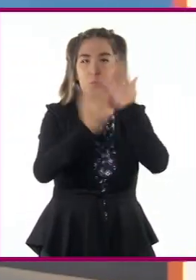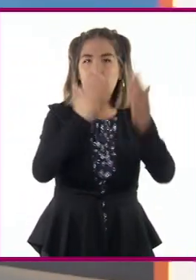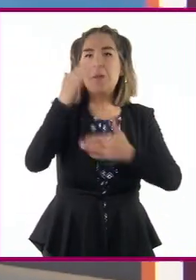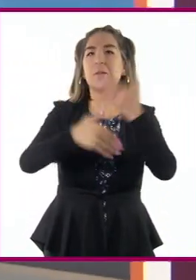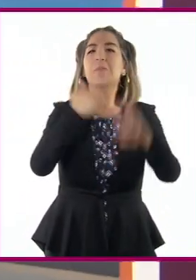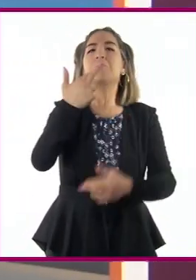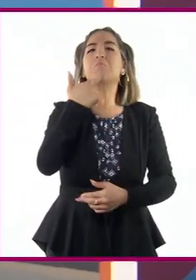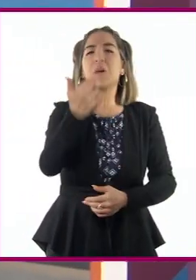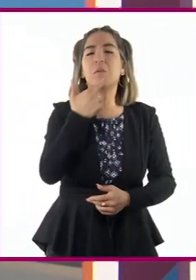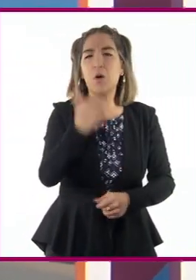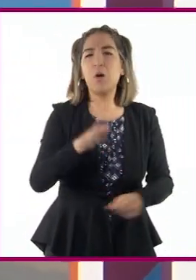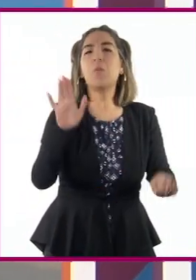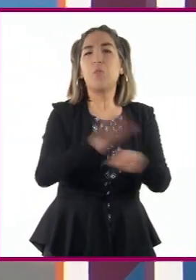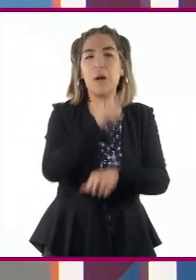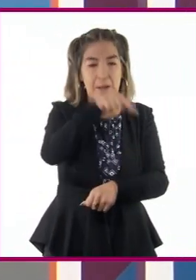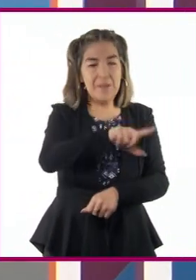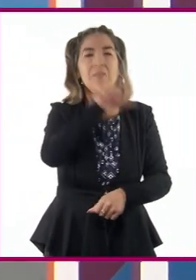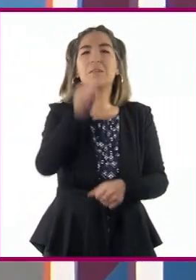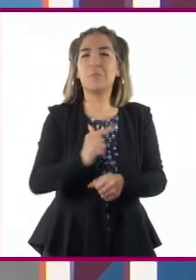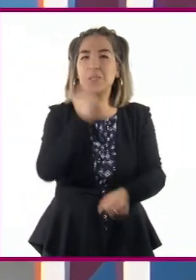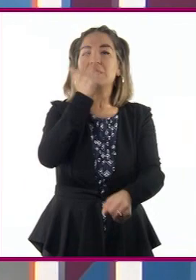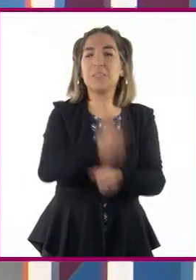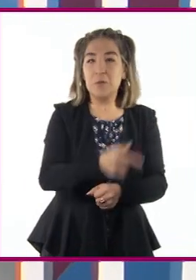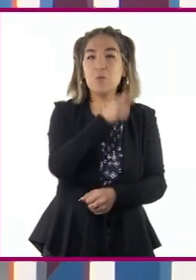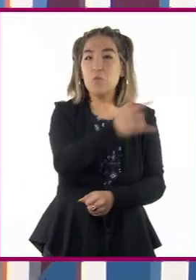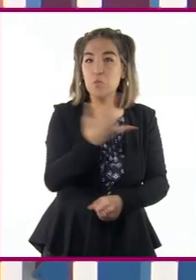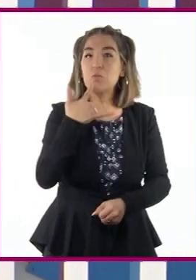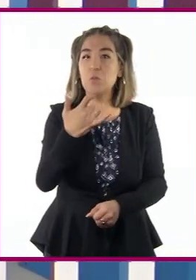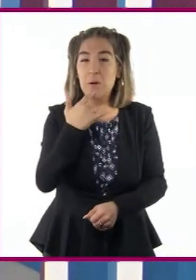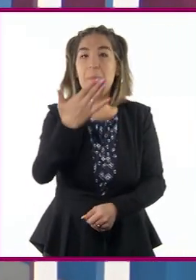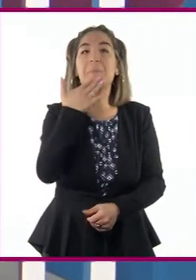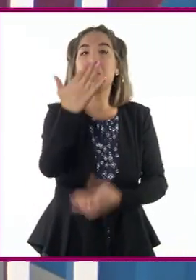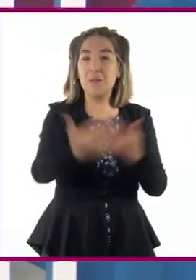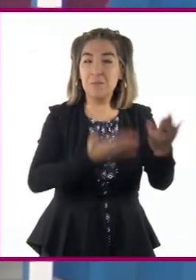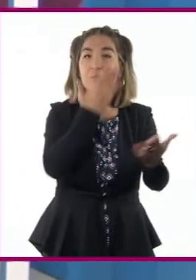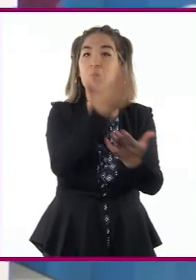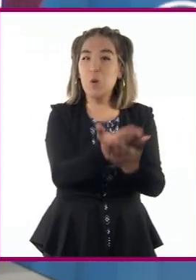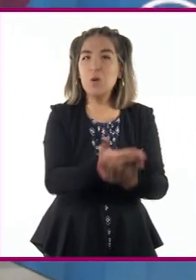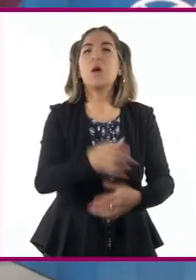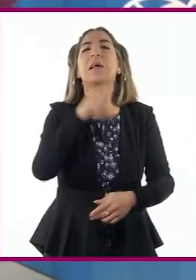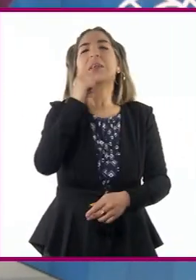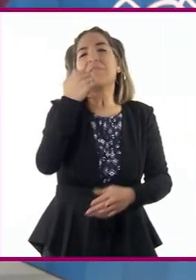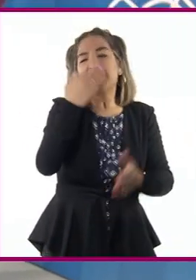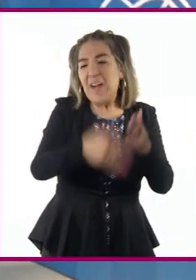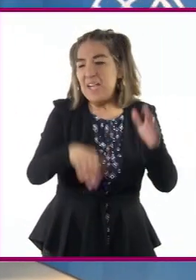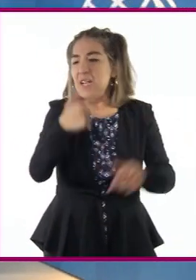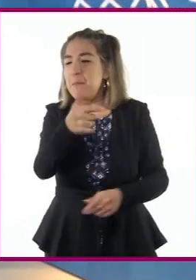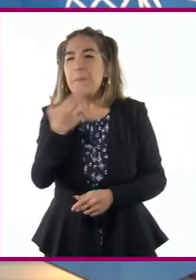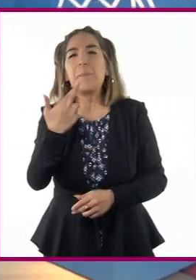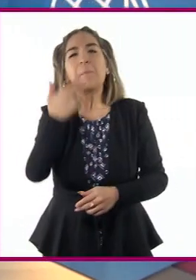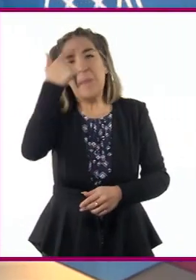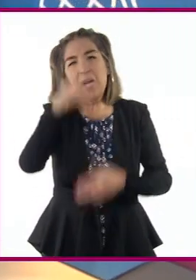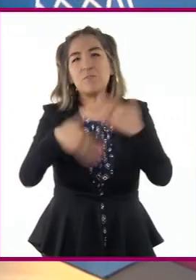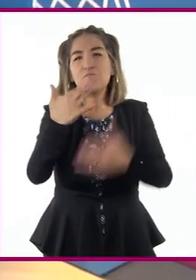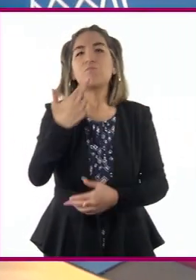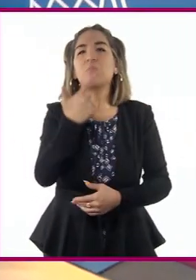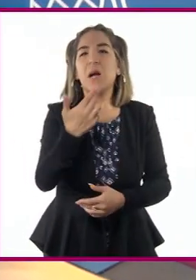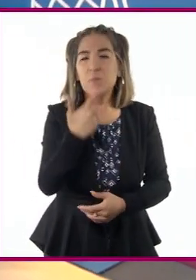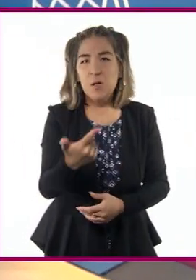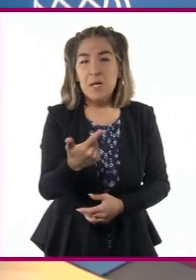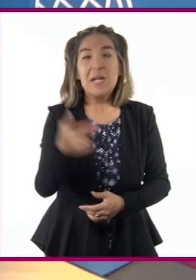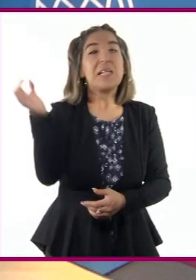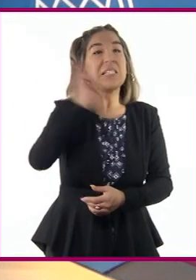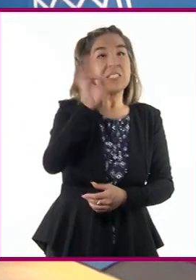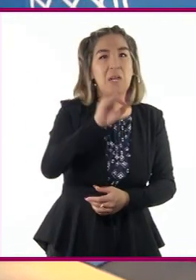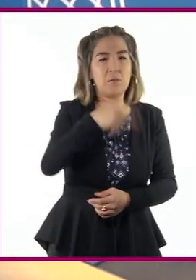mejores, porque se podrá identificar si logran sus propósitos y qué pueden mejorar. Posiblemente no todas ni